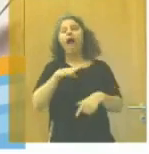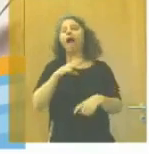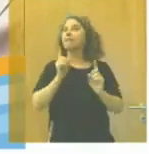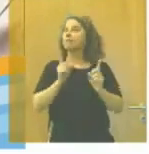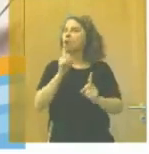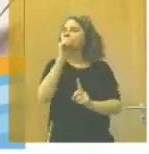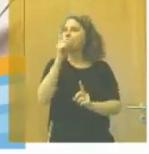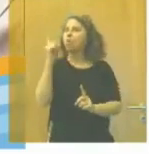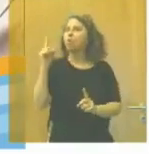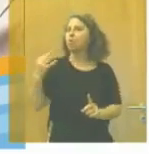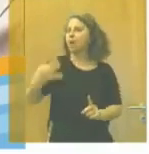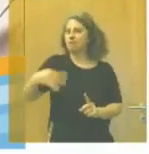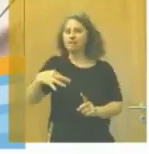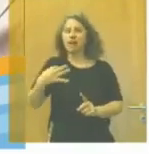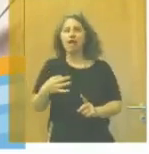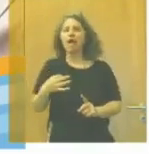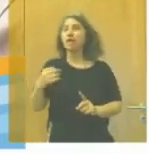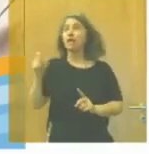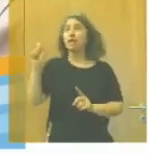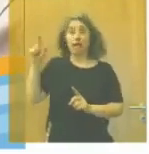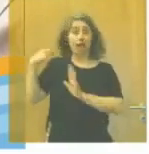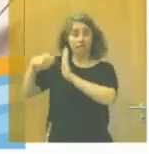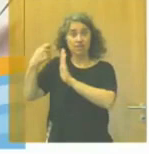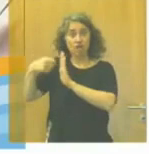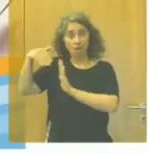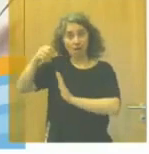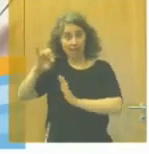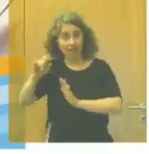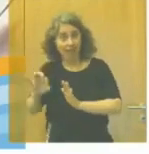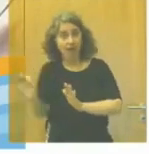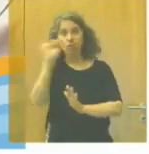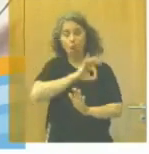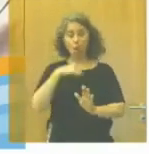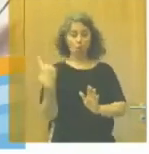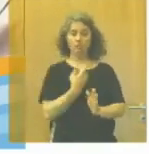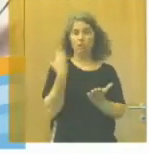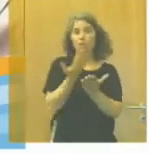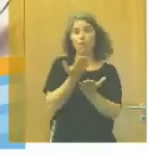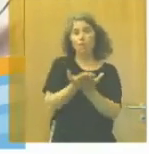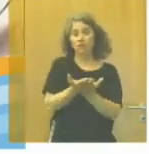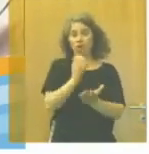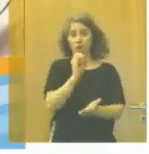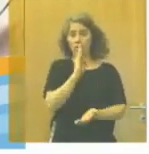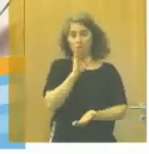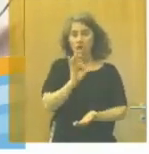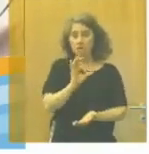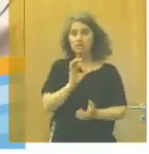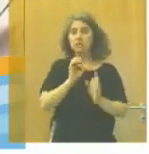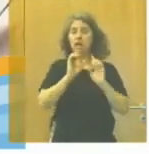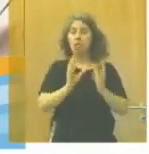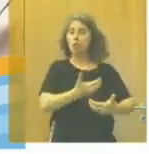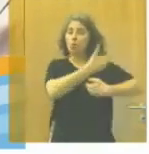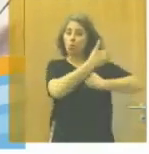tanto en la exposición de Matías como en la propuesta conjunta de OPS y